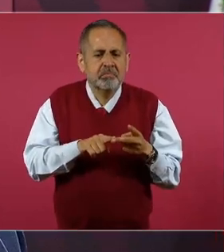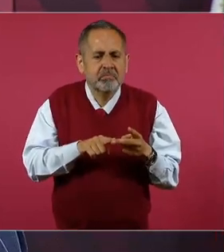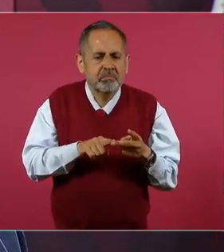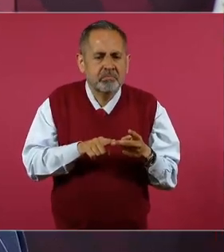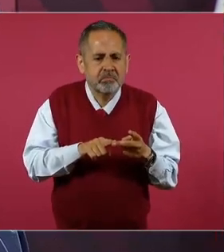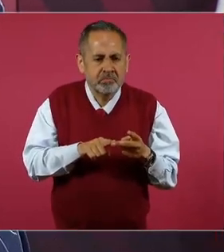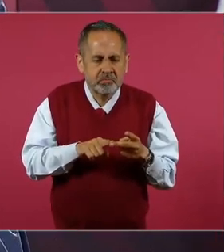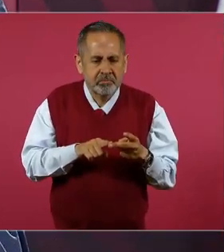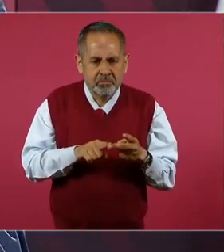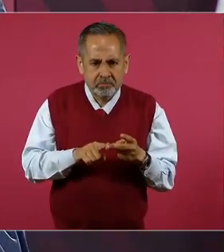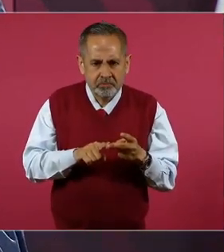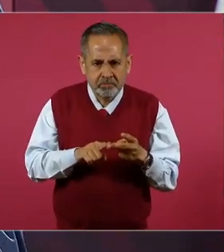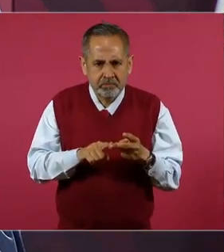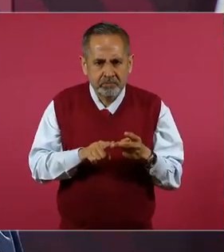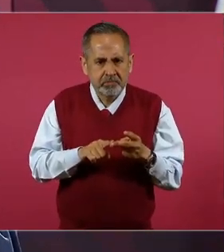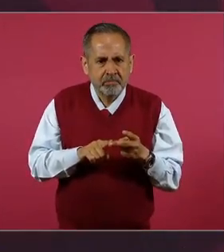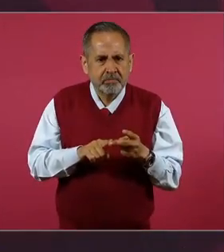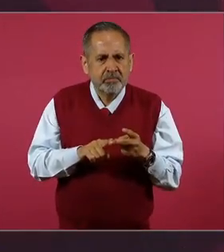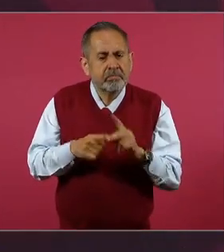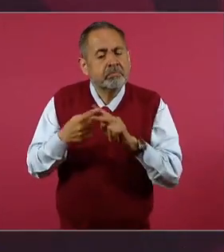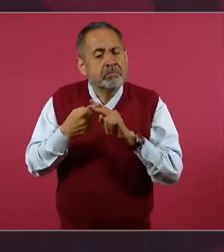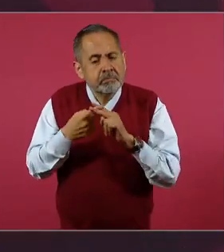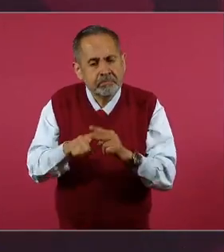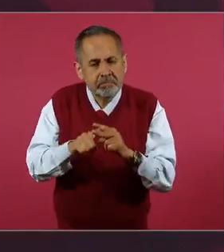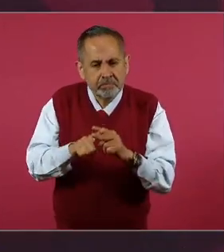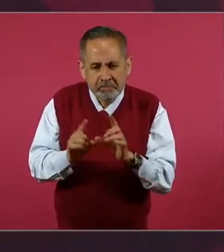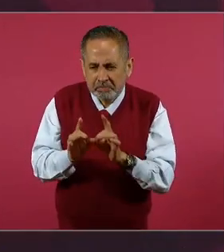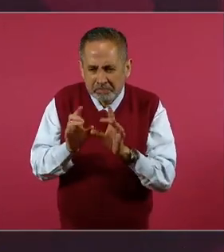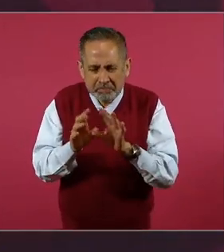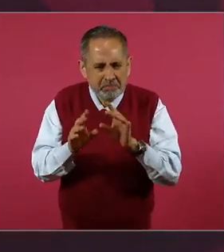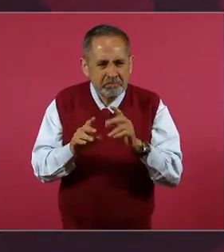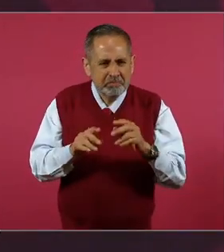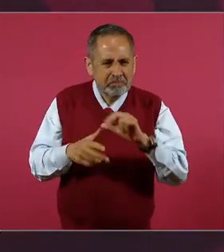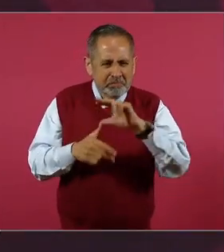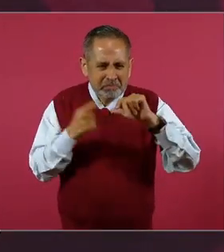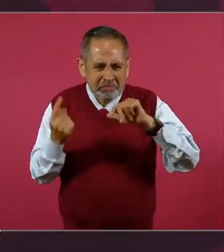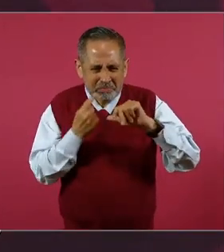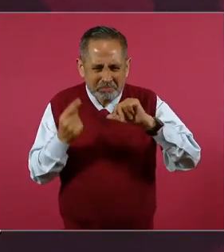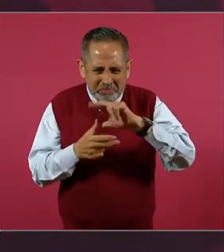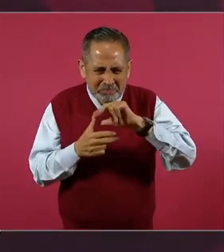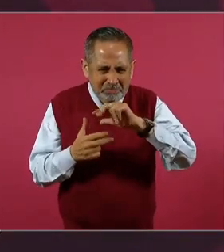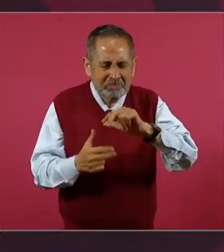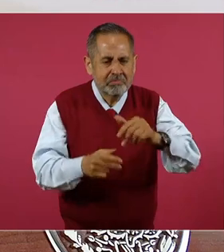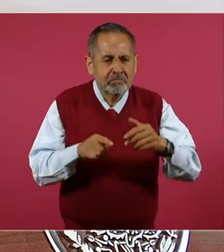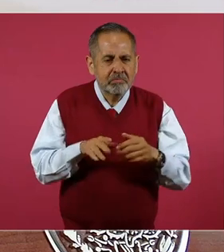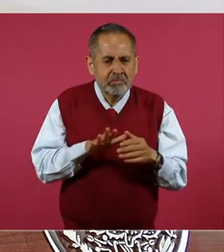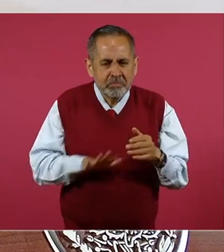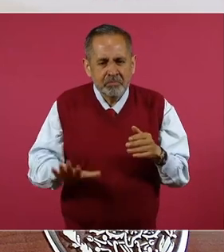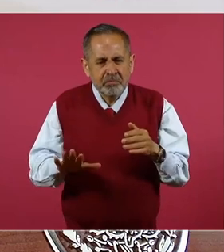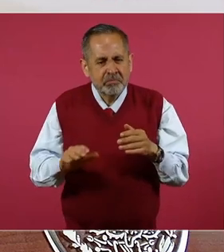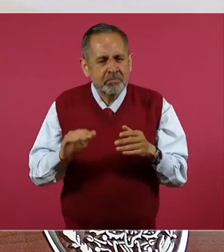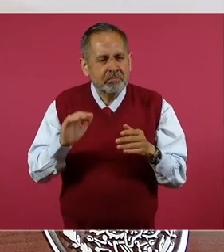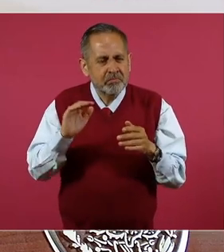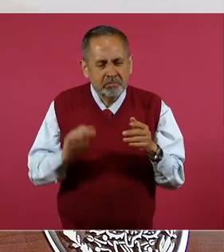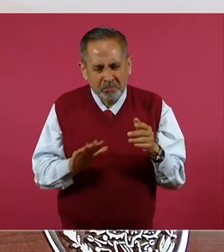de Guerrero, porque empezó en la Costa Chica